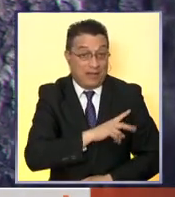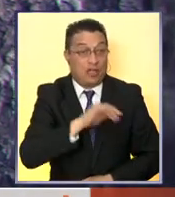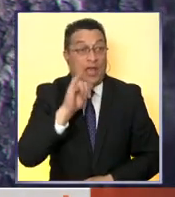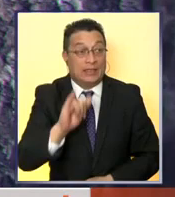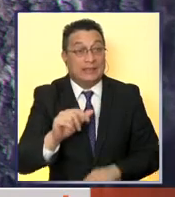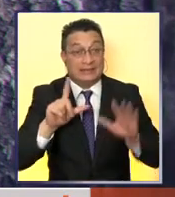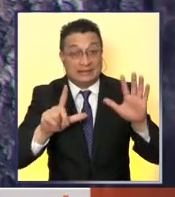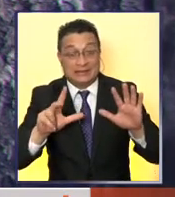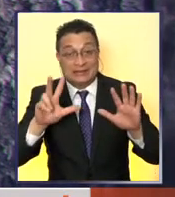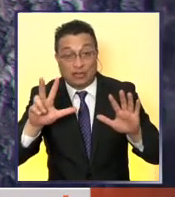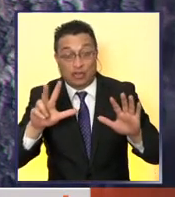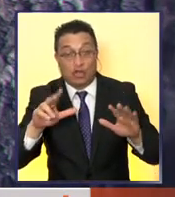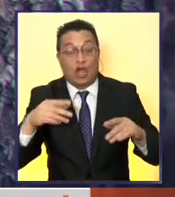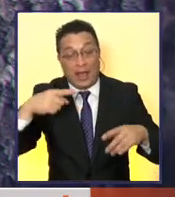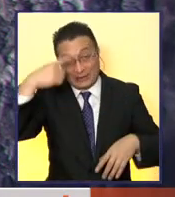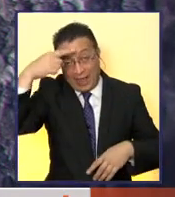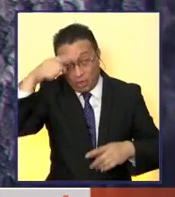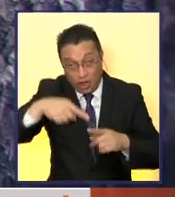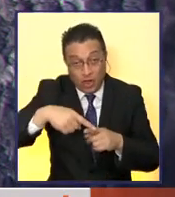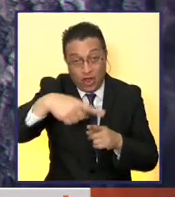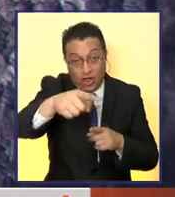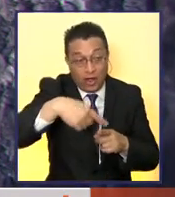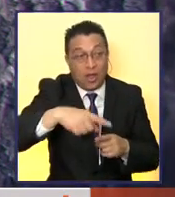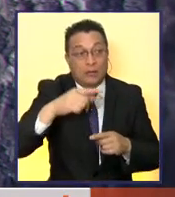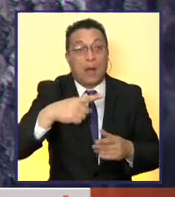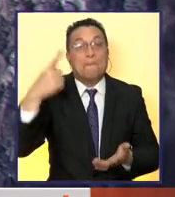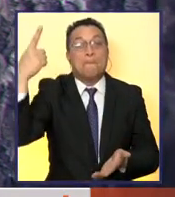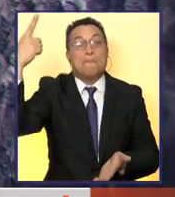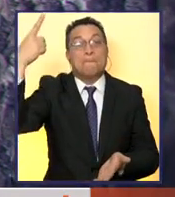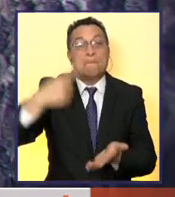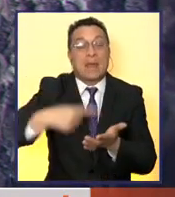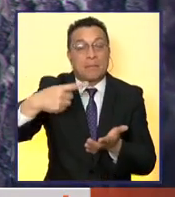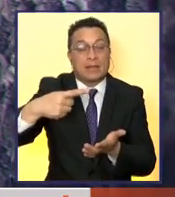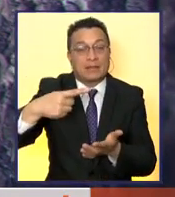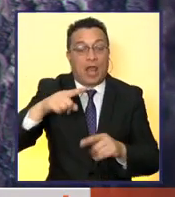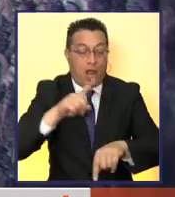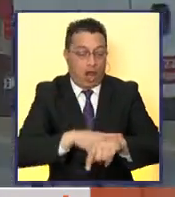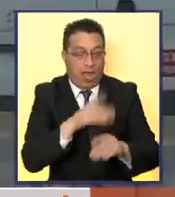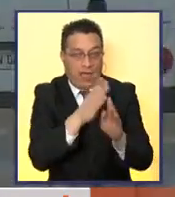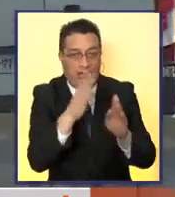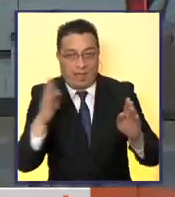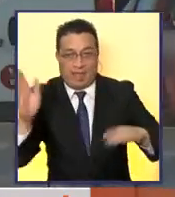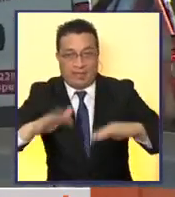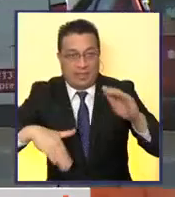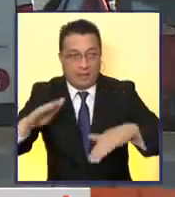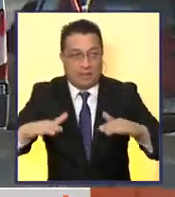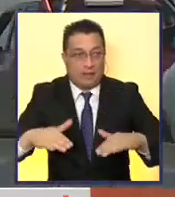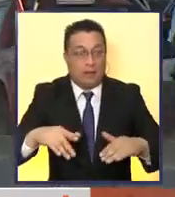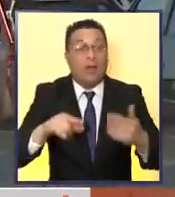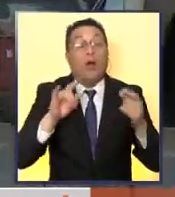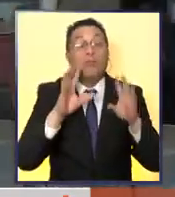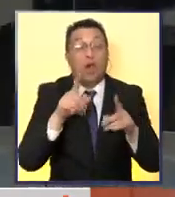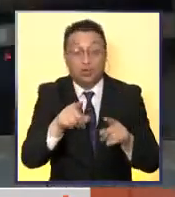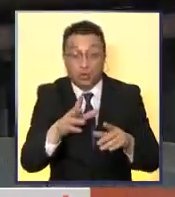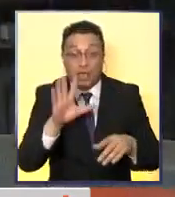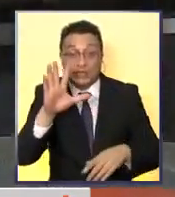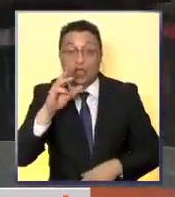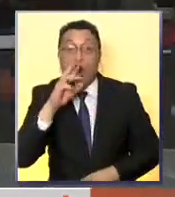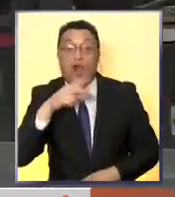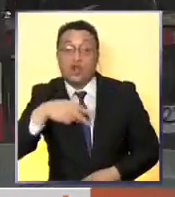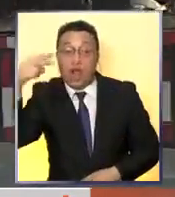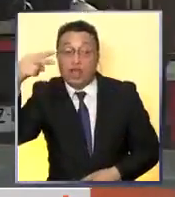78 camino san antonio estarán a mil pesos en determinados horarios si va a transitar por las 5 norte